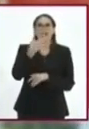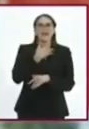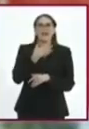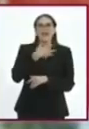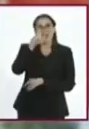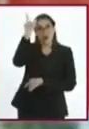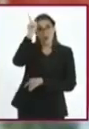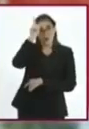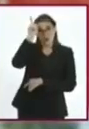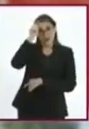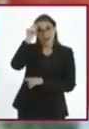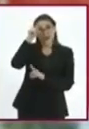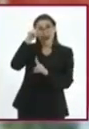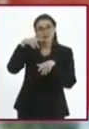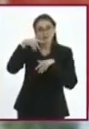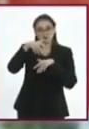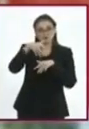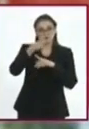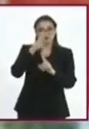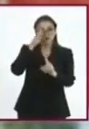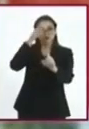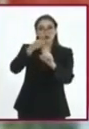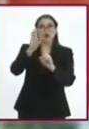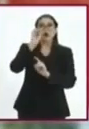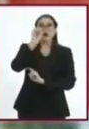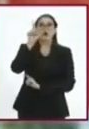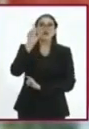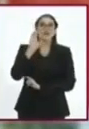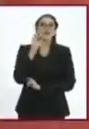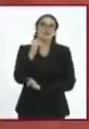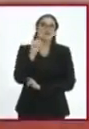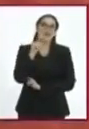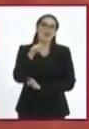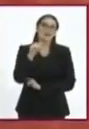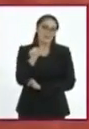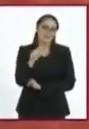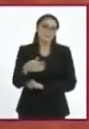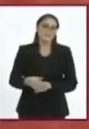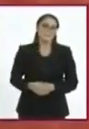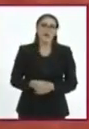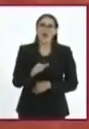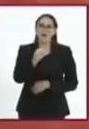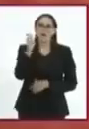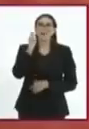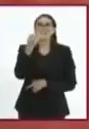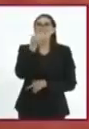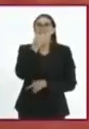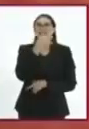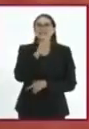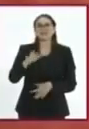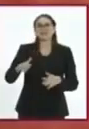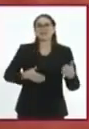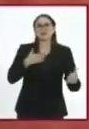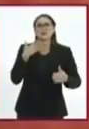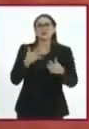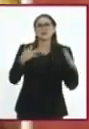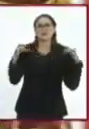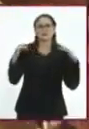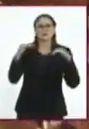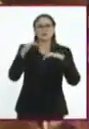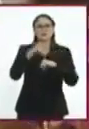de Guadalupe y el Señor de Chalma. O el carnaval, que era una fiesta católica que incorporó elementos